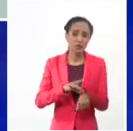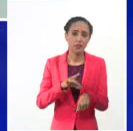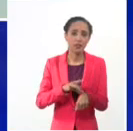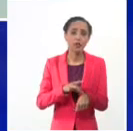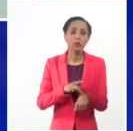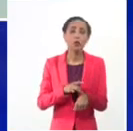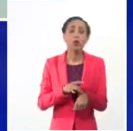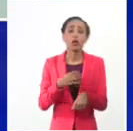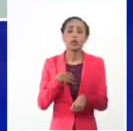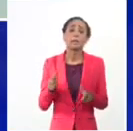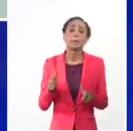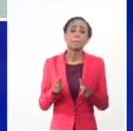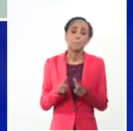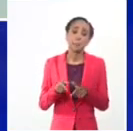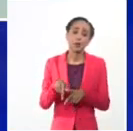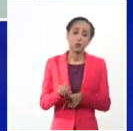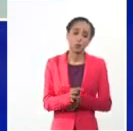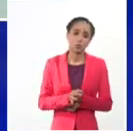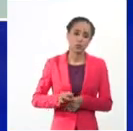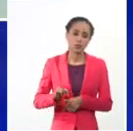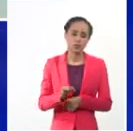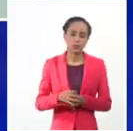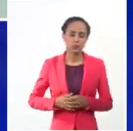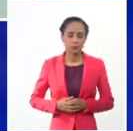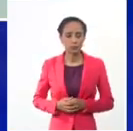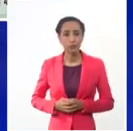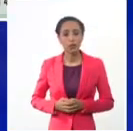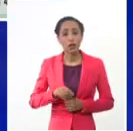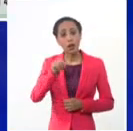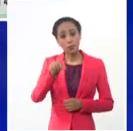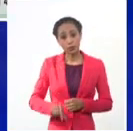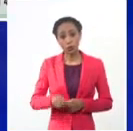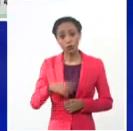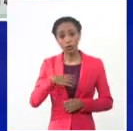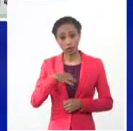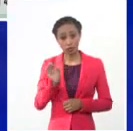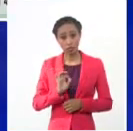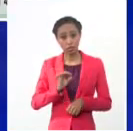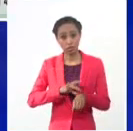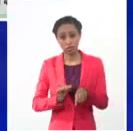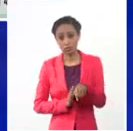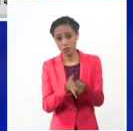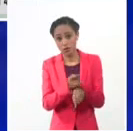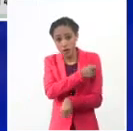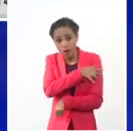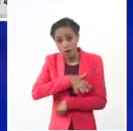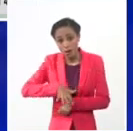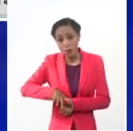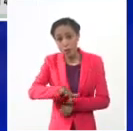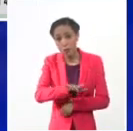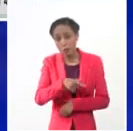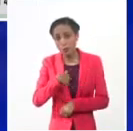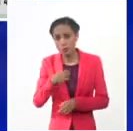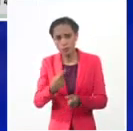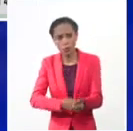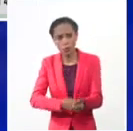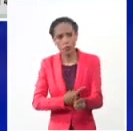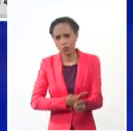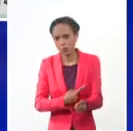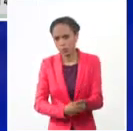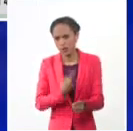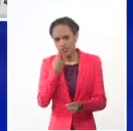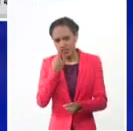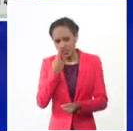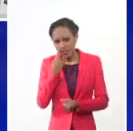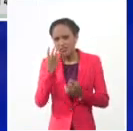comprometidos superior. Los casos activos, que también nuestra población se acostumbró a analizar.